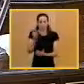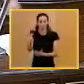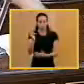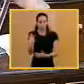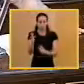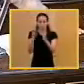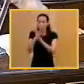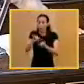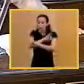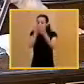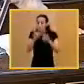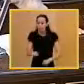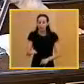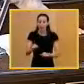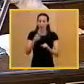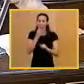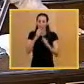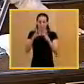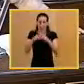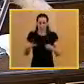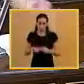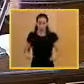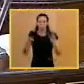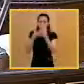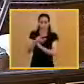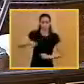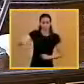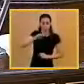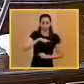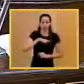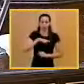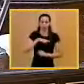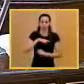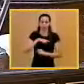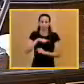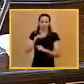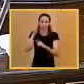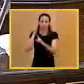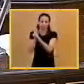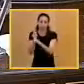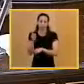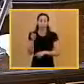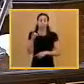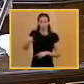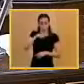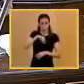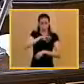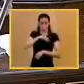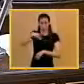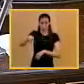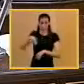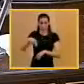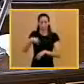la paz en el Líbano, conviene no subordinarse a los dictados atlantistas. Señor presidente, tenemos la